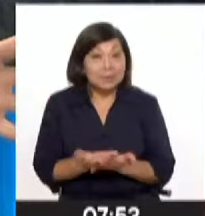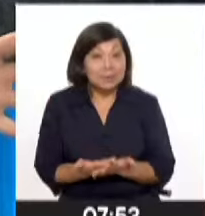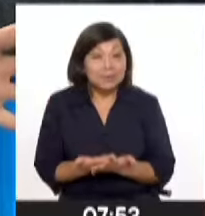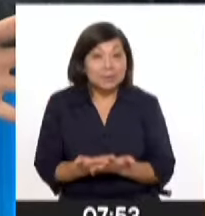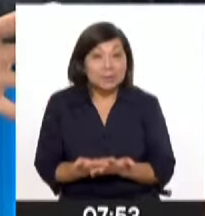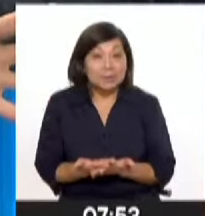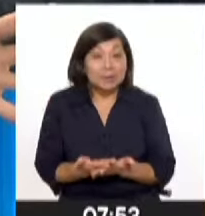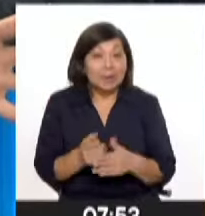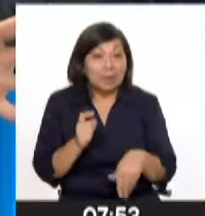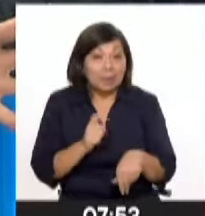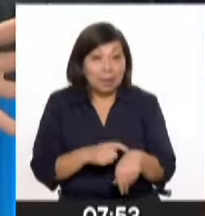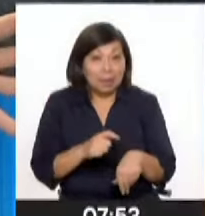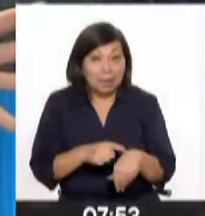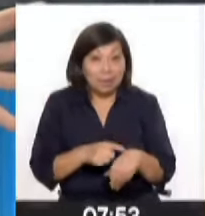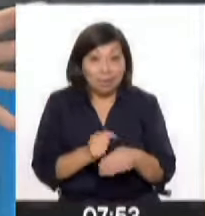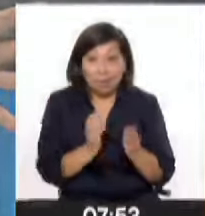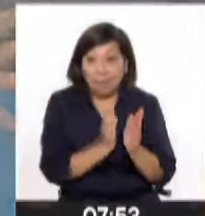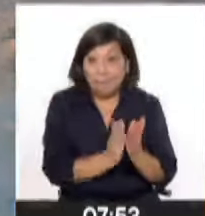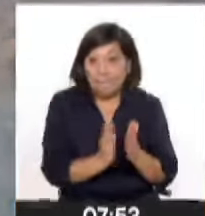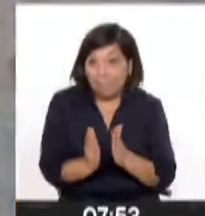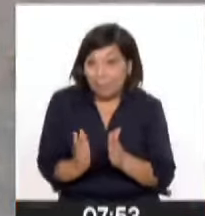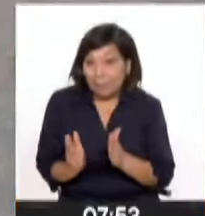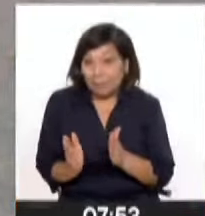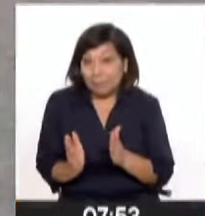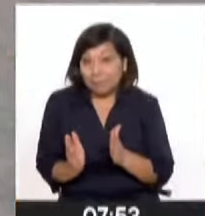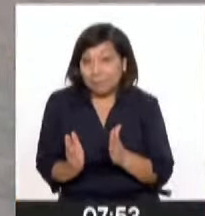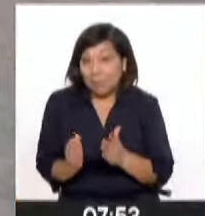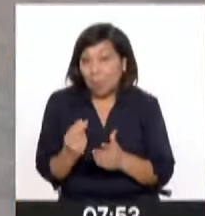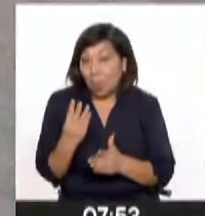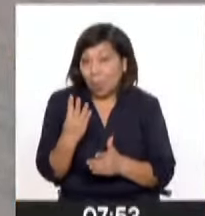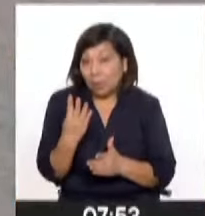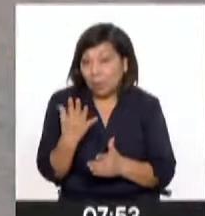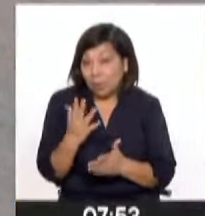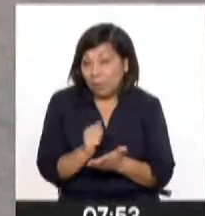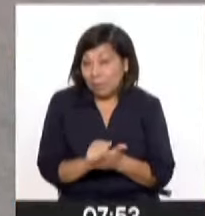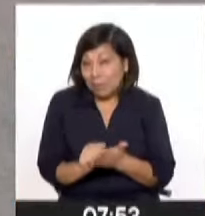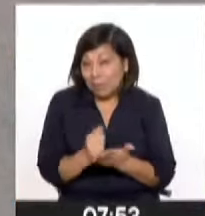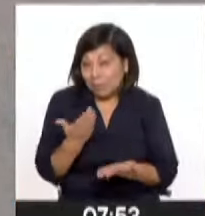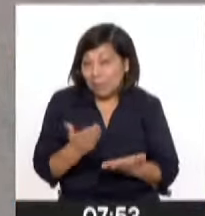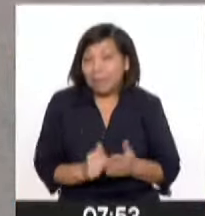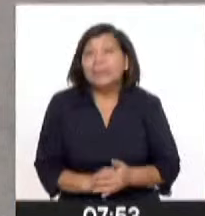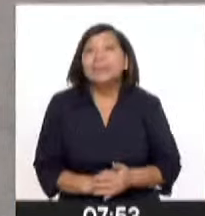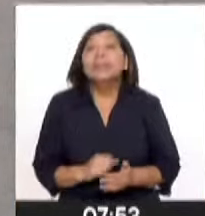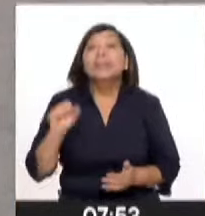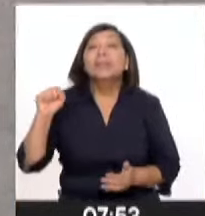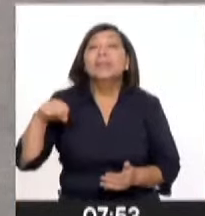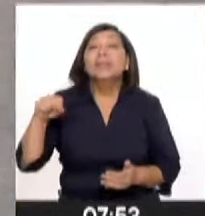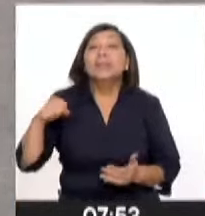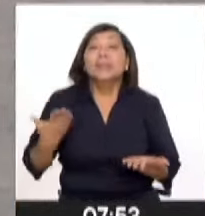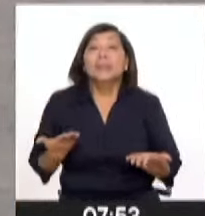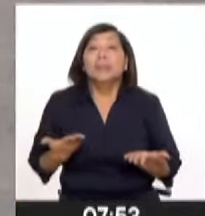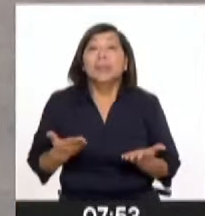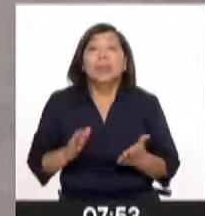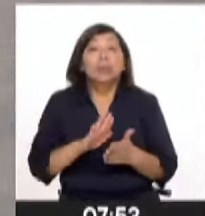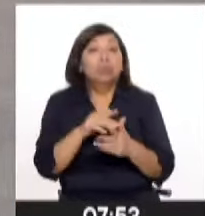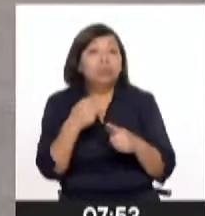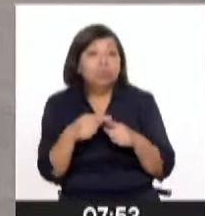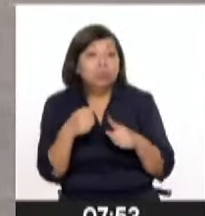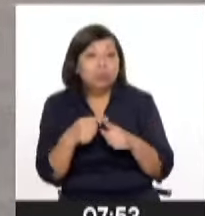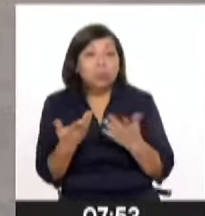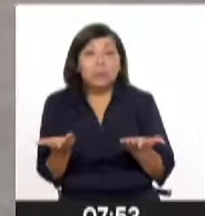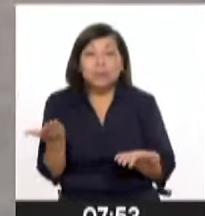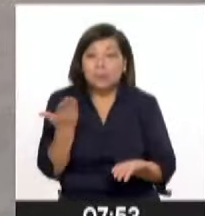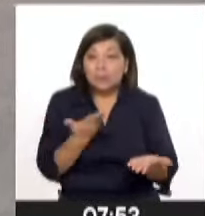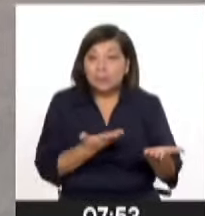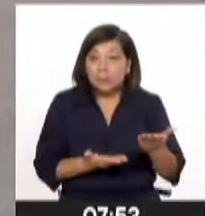¿Calzaría dentro del tiempo de preparación que se estima 4 o 5 meses, reiteramos? Sí, están realizándose todas las